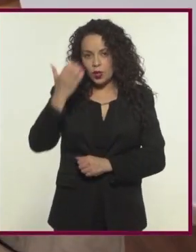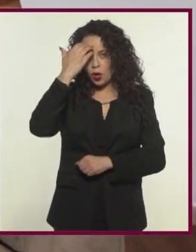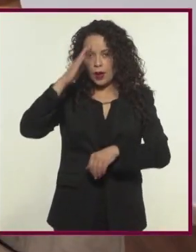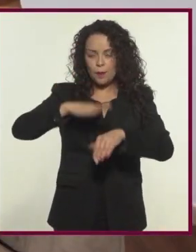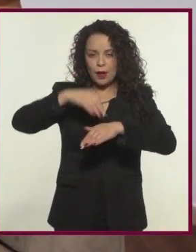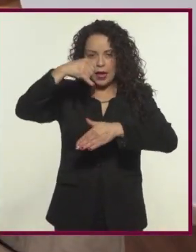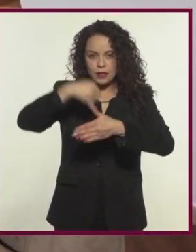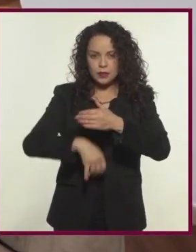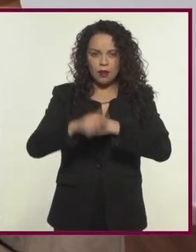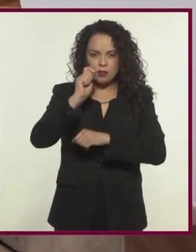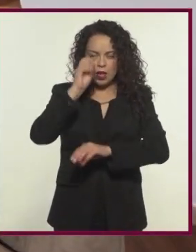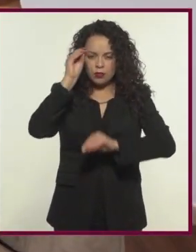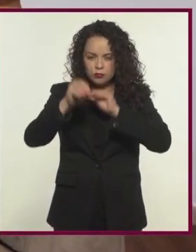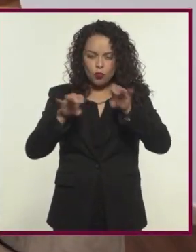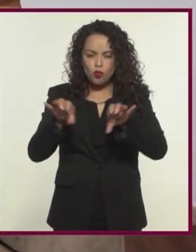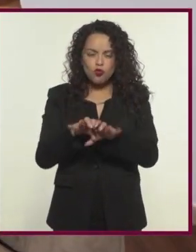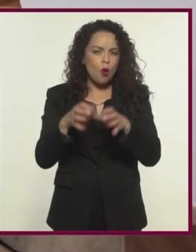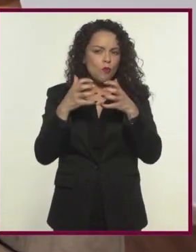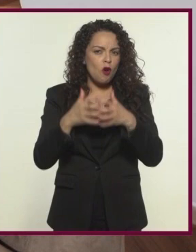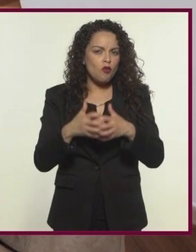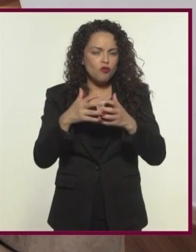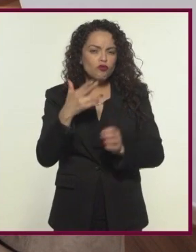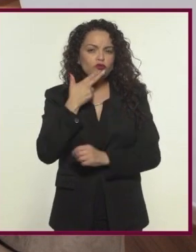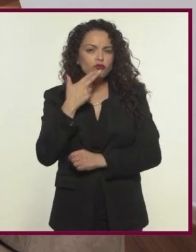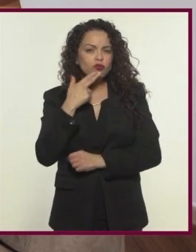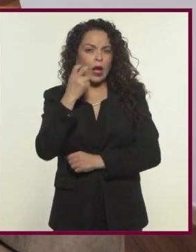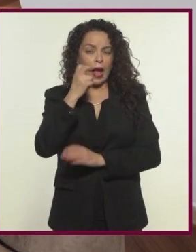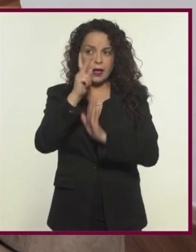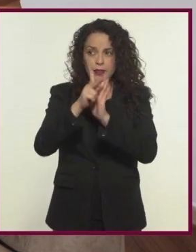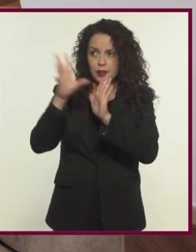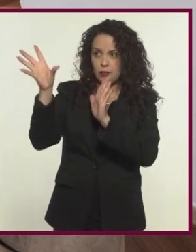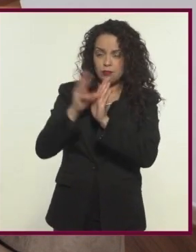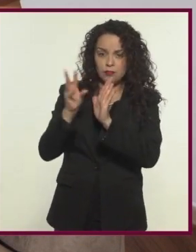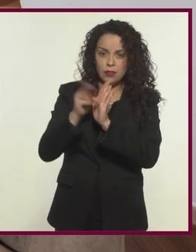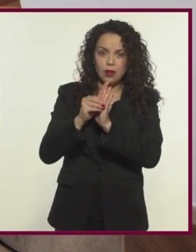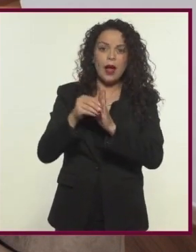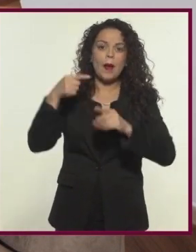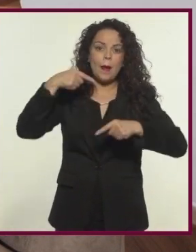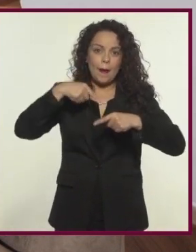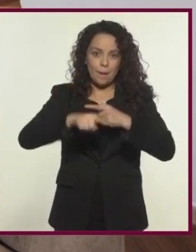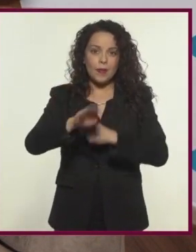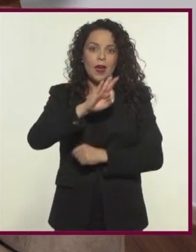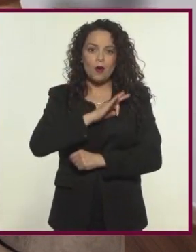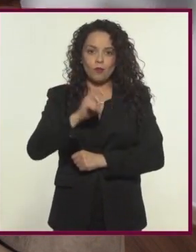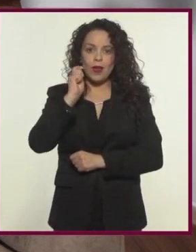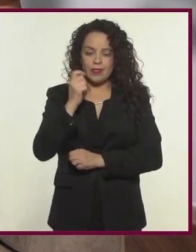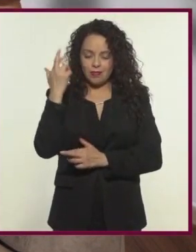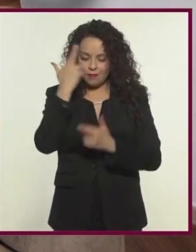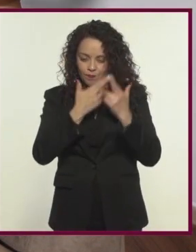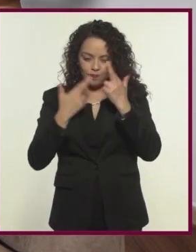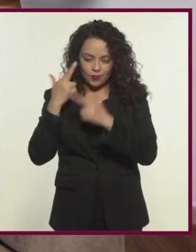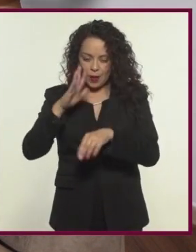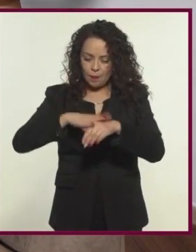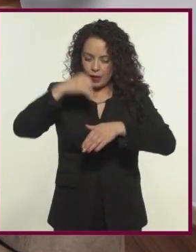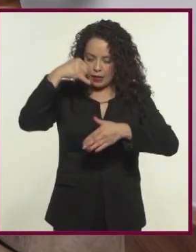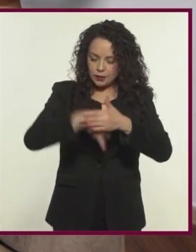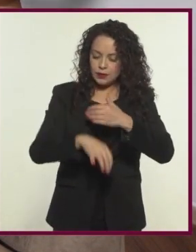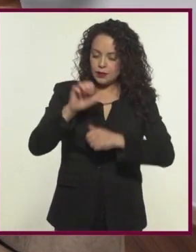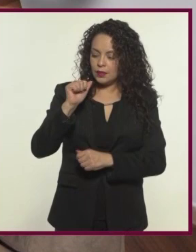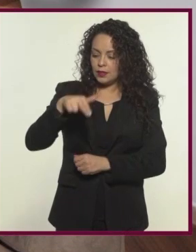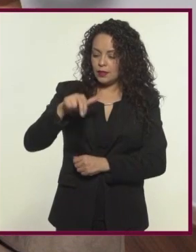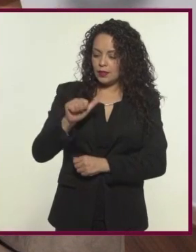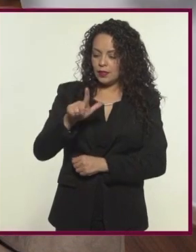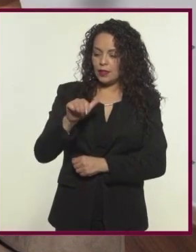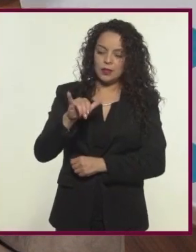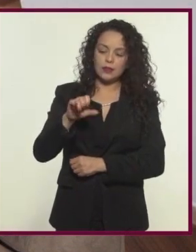Conociendo un poco más a fondo de los elementos y su función dentro de los productos audiovisuales, podemos comenzar ahora sí con el análisis. Para